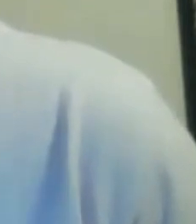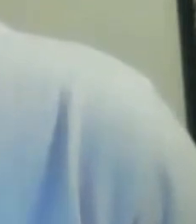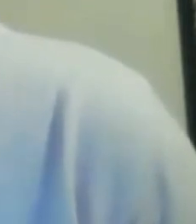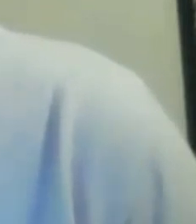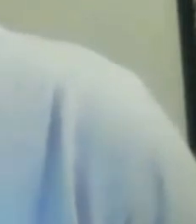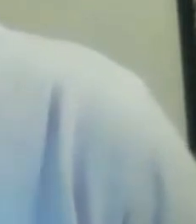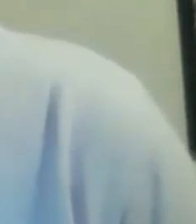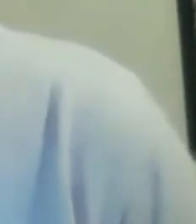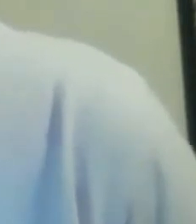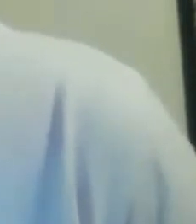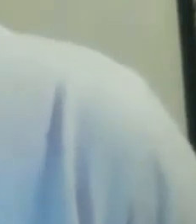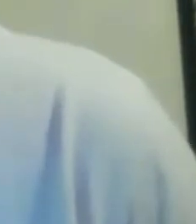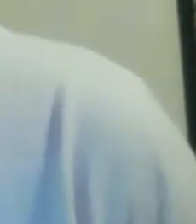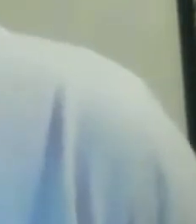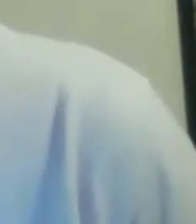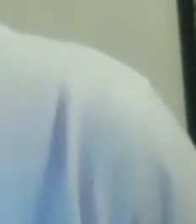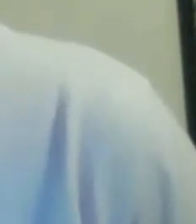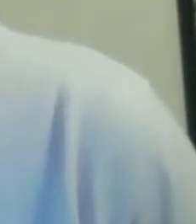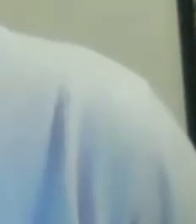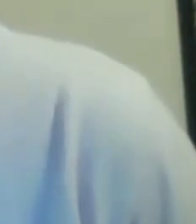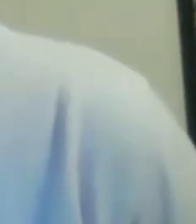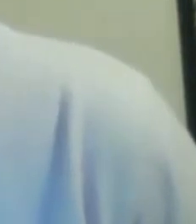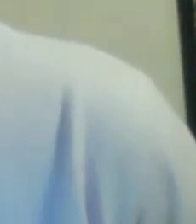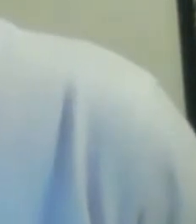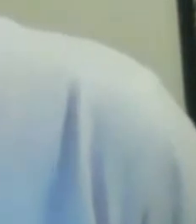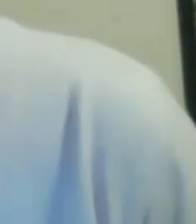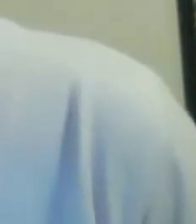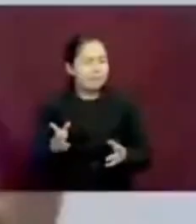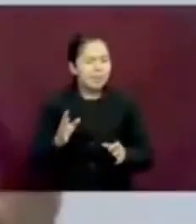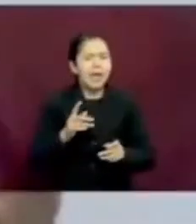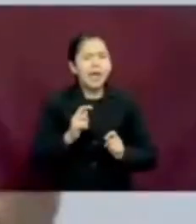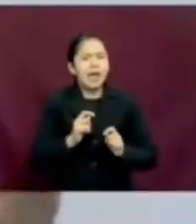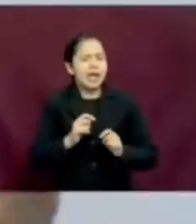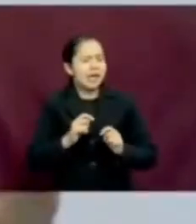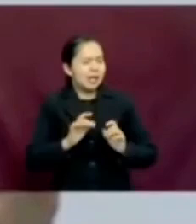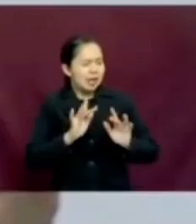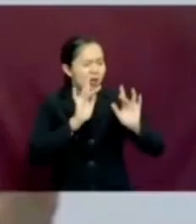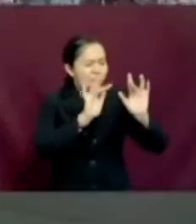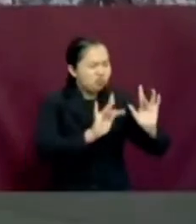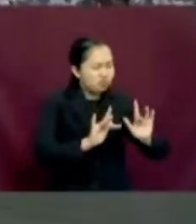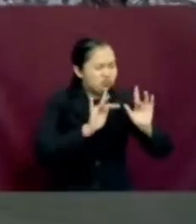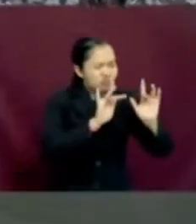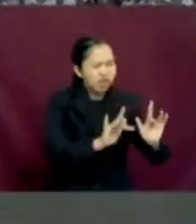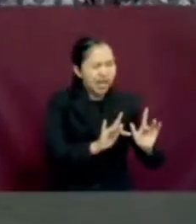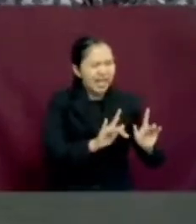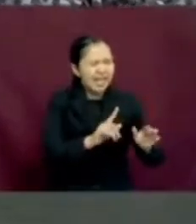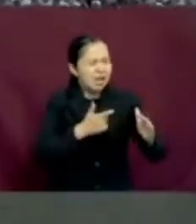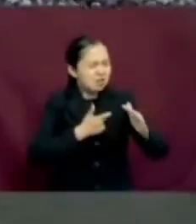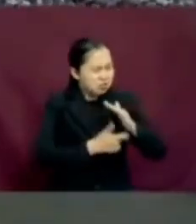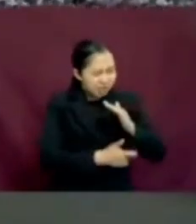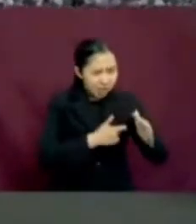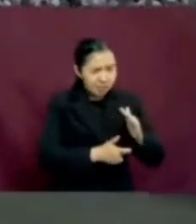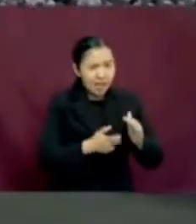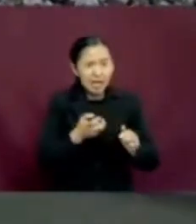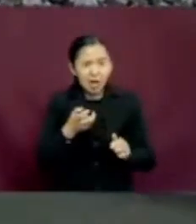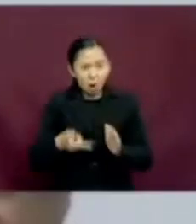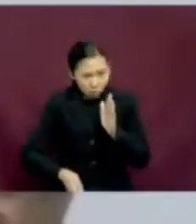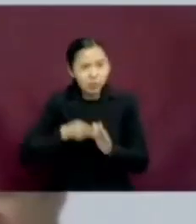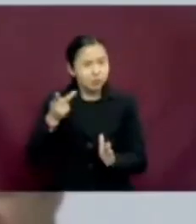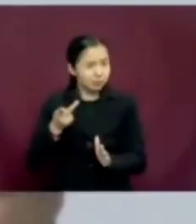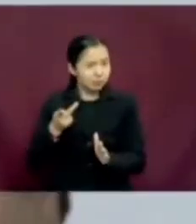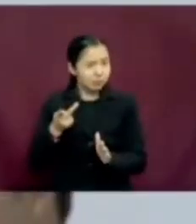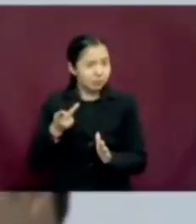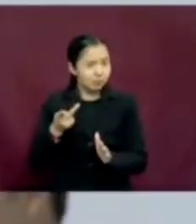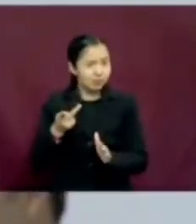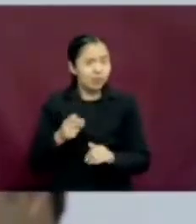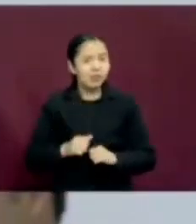hace décadas por gobiernos neoliberales que padecimos desde el sexenio de Miguel de la Madrid.